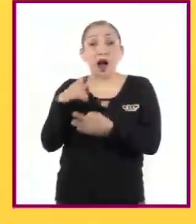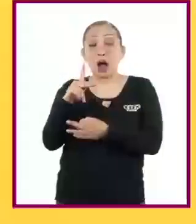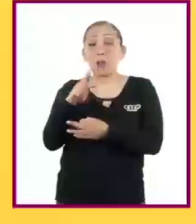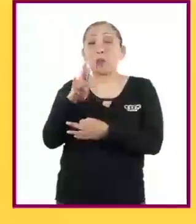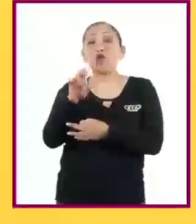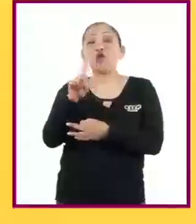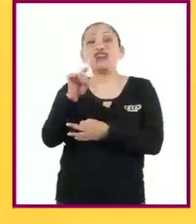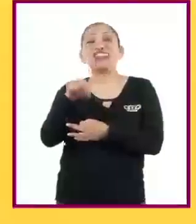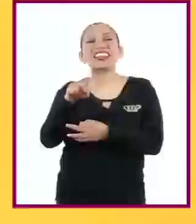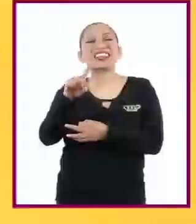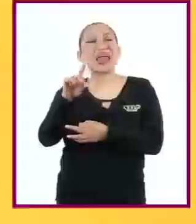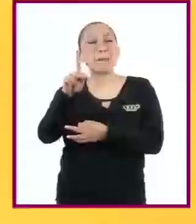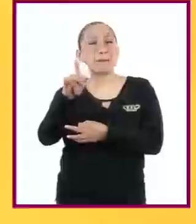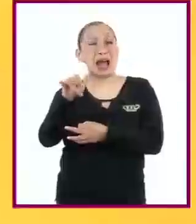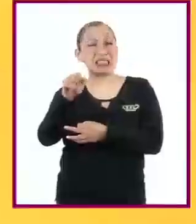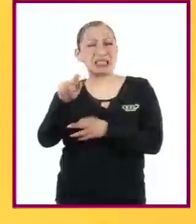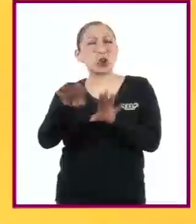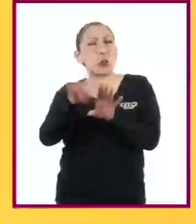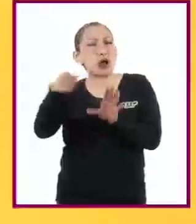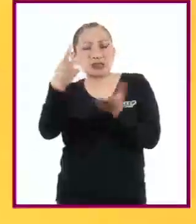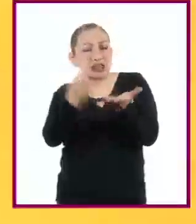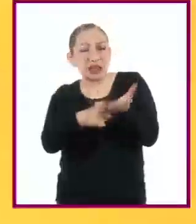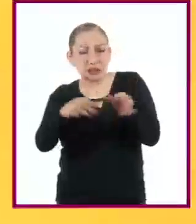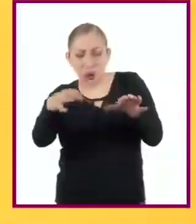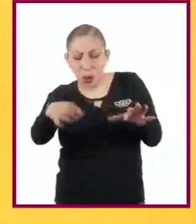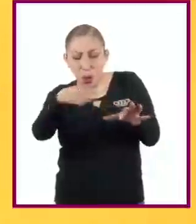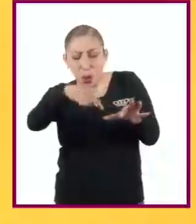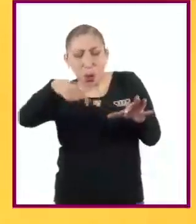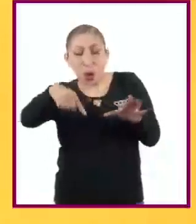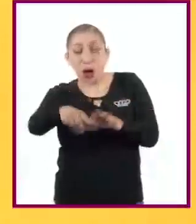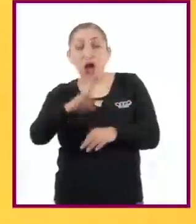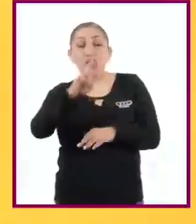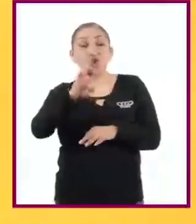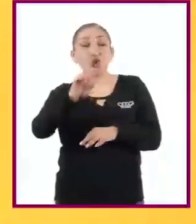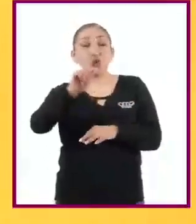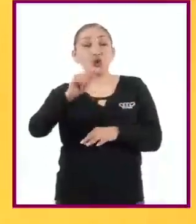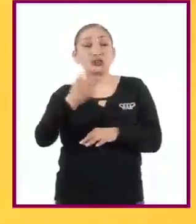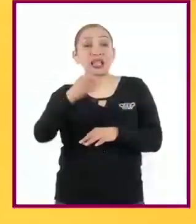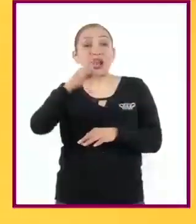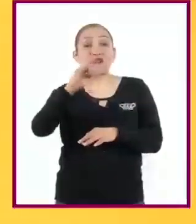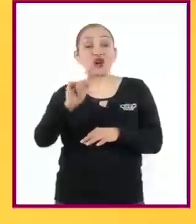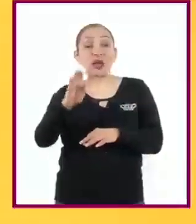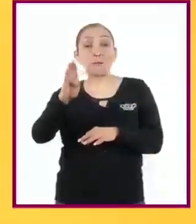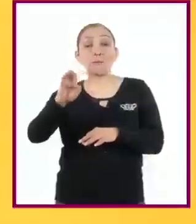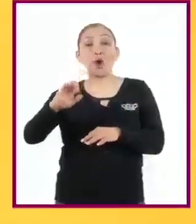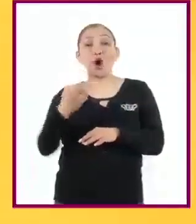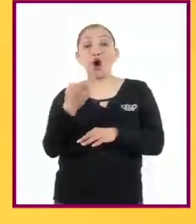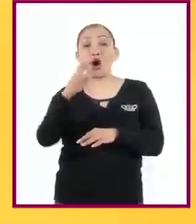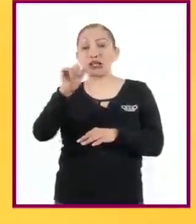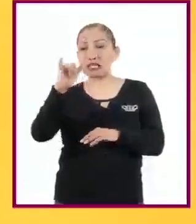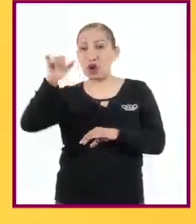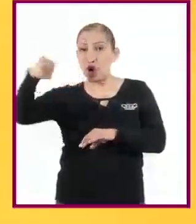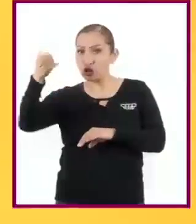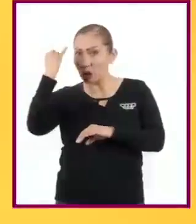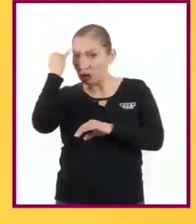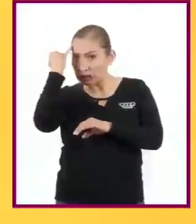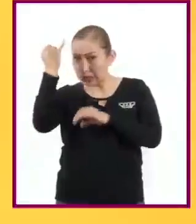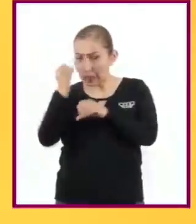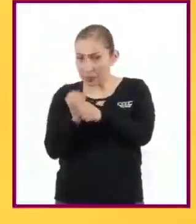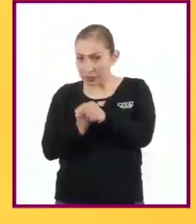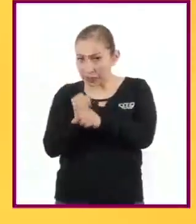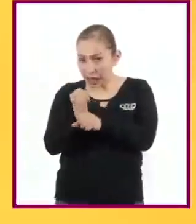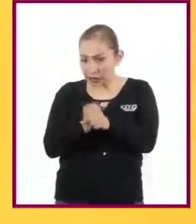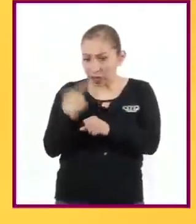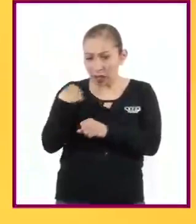de pasas. A partir de este modelo, Rutherford y Bohr hicieron otras investigaciones en las